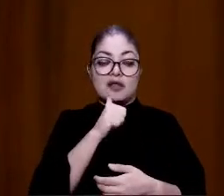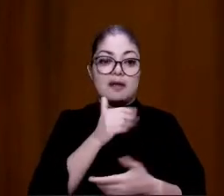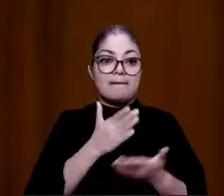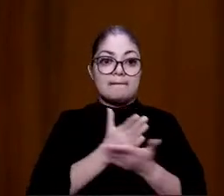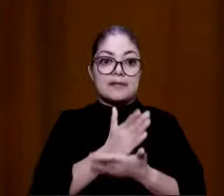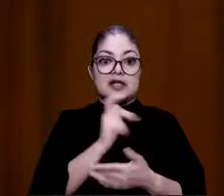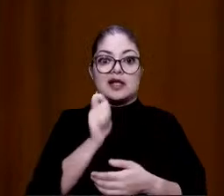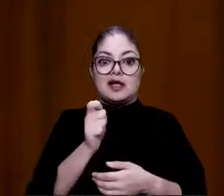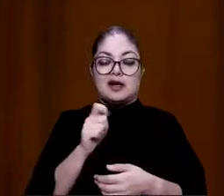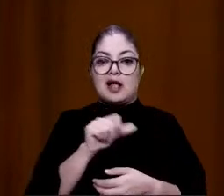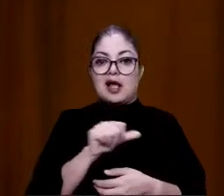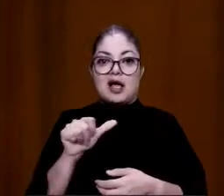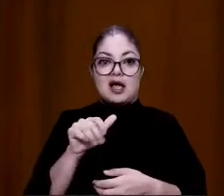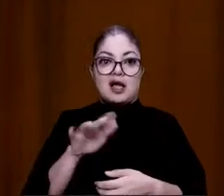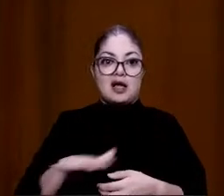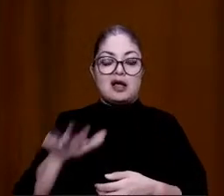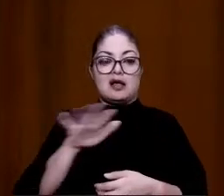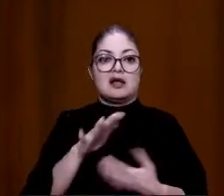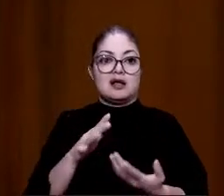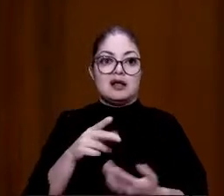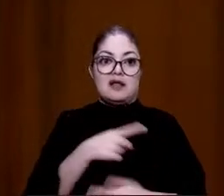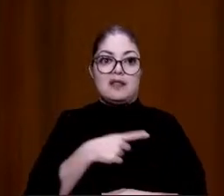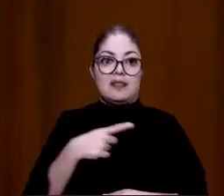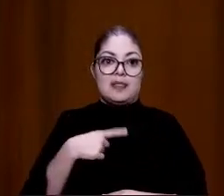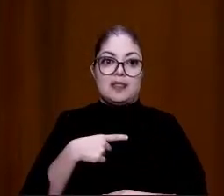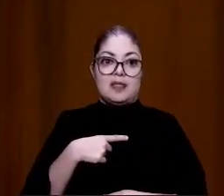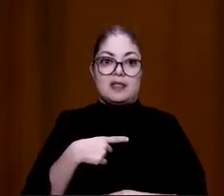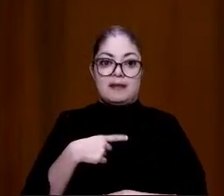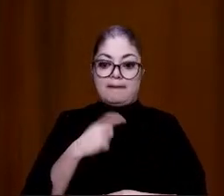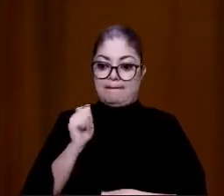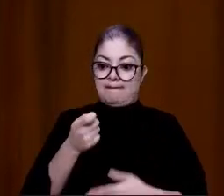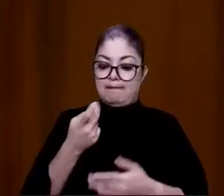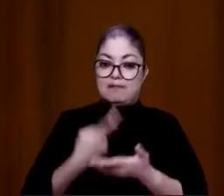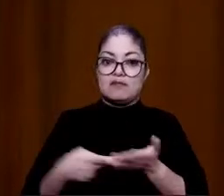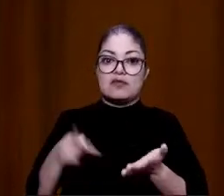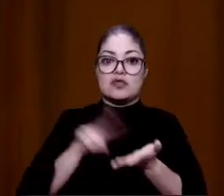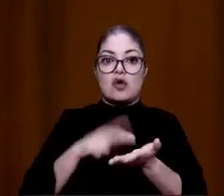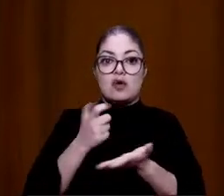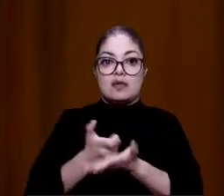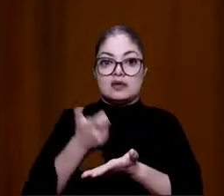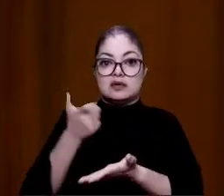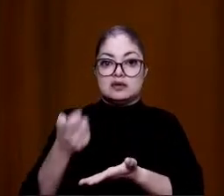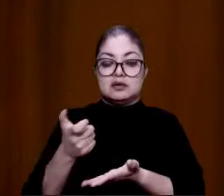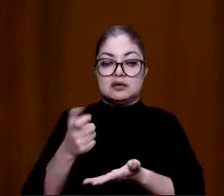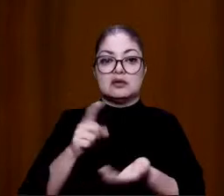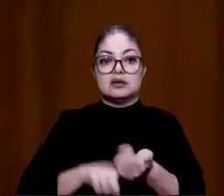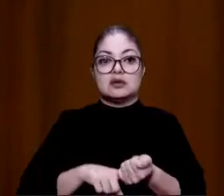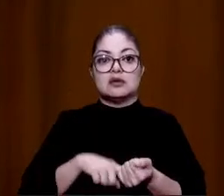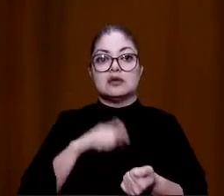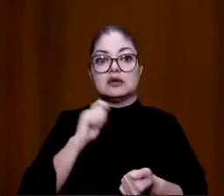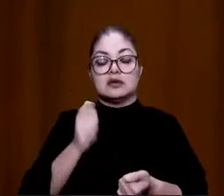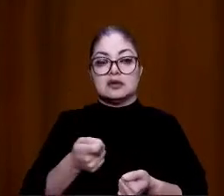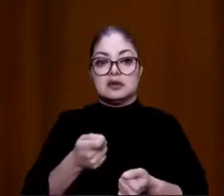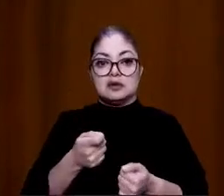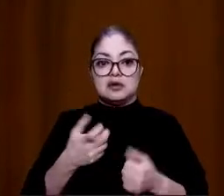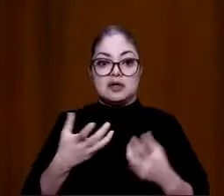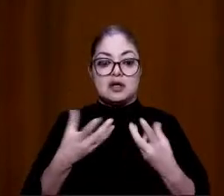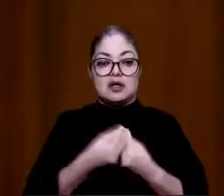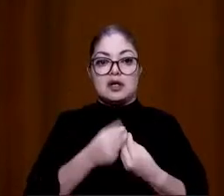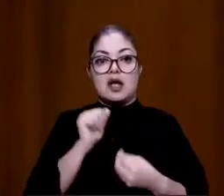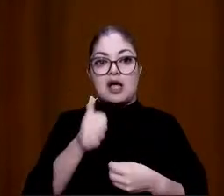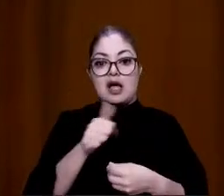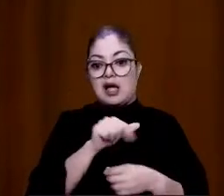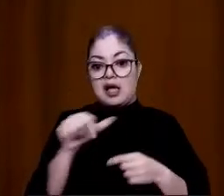que es donde está la demanda. Entonces, ¿qué tiene que hacer la gente? Pagar doble tarifa, porque para que de las poblaciones los acerquen a la estación